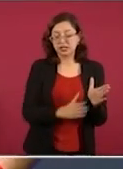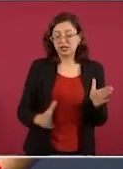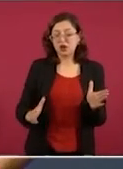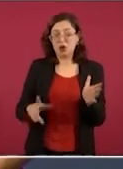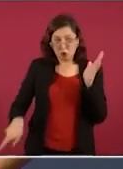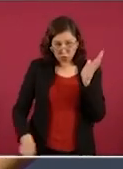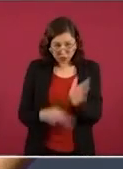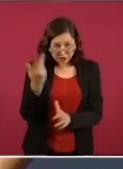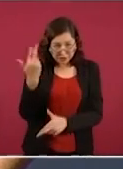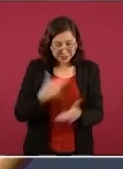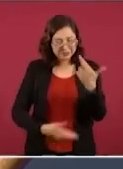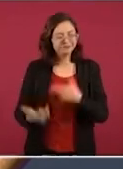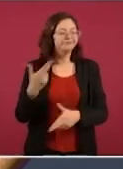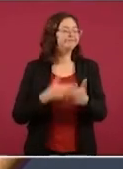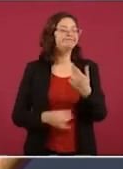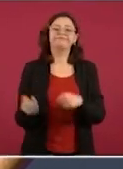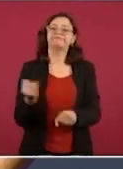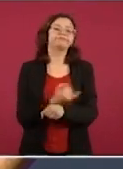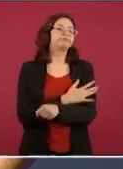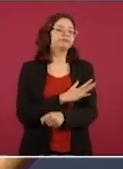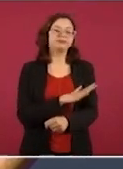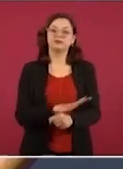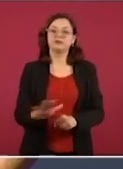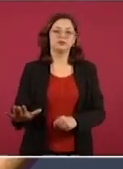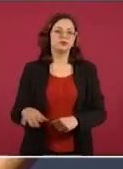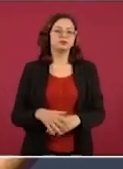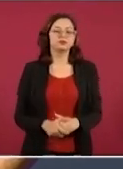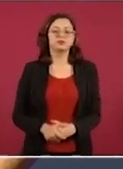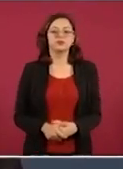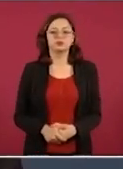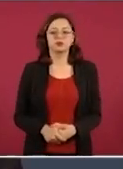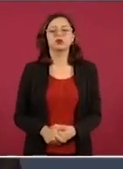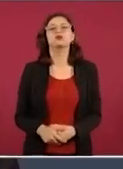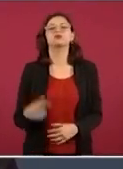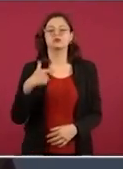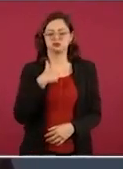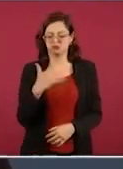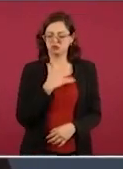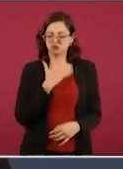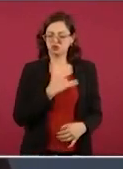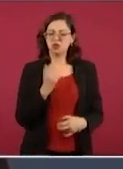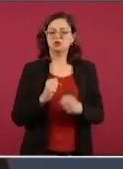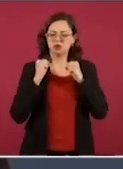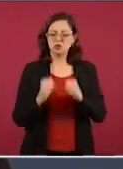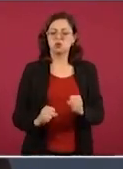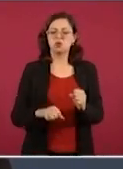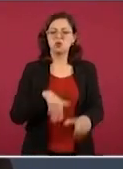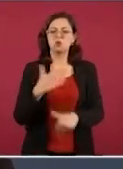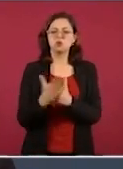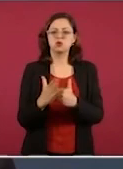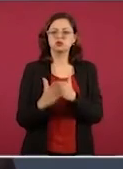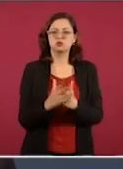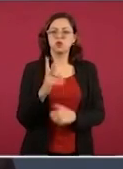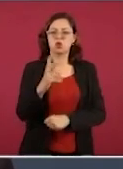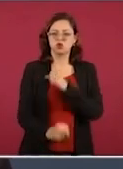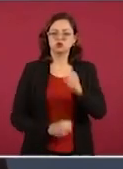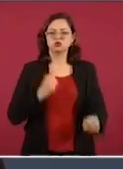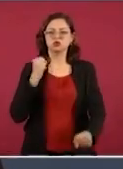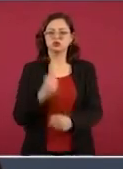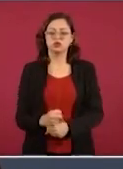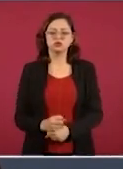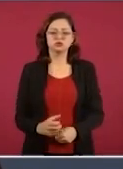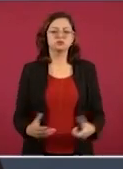Estoy seguro de que cuando cumplamos 2 años de gobierno, los